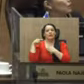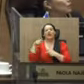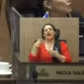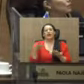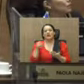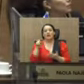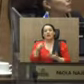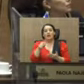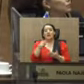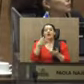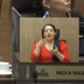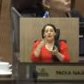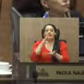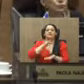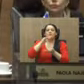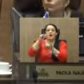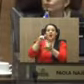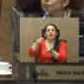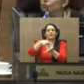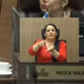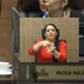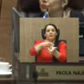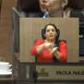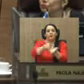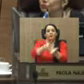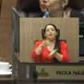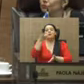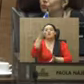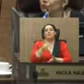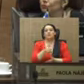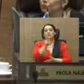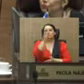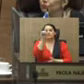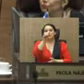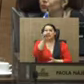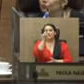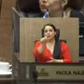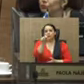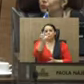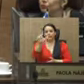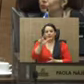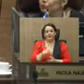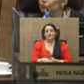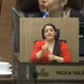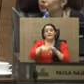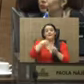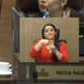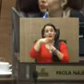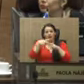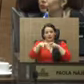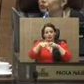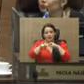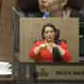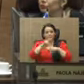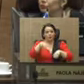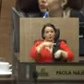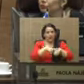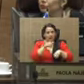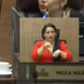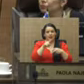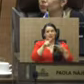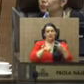de remuneraciones, con un peso del 60.3 y las transferencias corrientes y de capital con